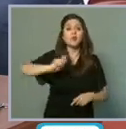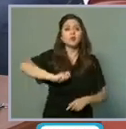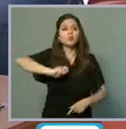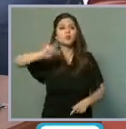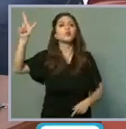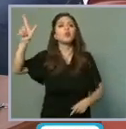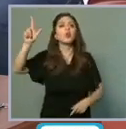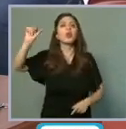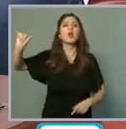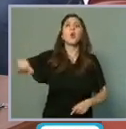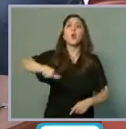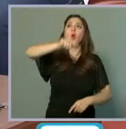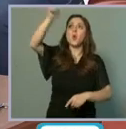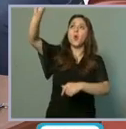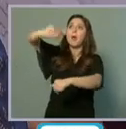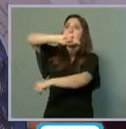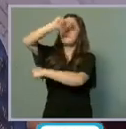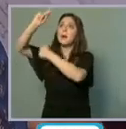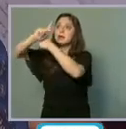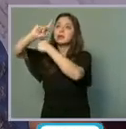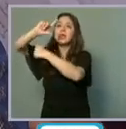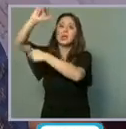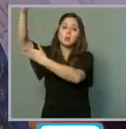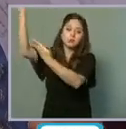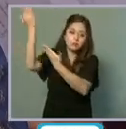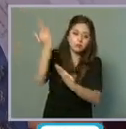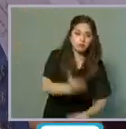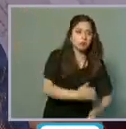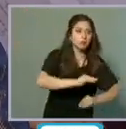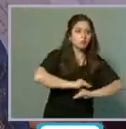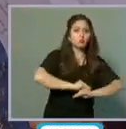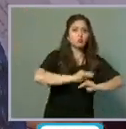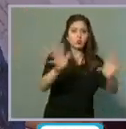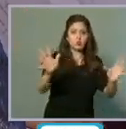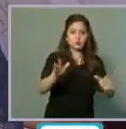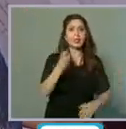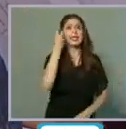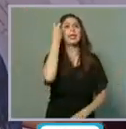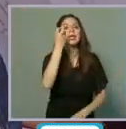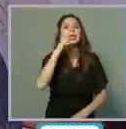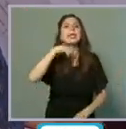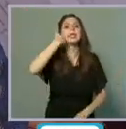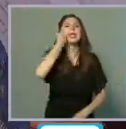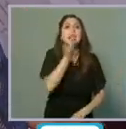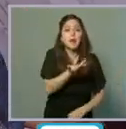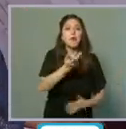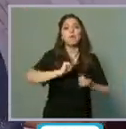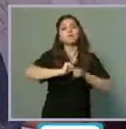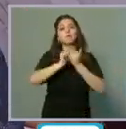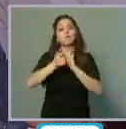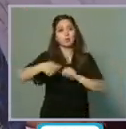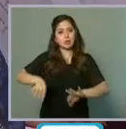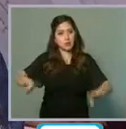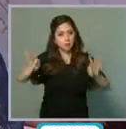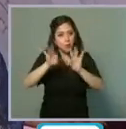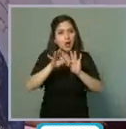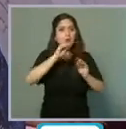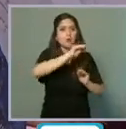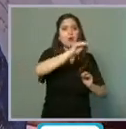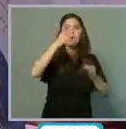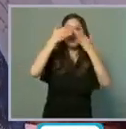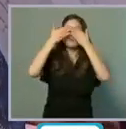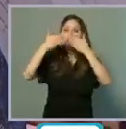de exportación. Es de exportación, es completamente de exportación y es lo que están esperando de nosotros. Por eso es importante abrir estos